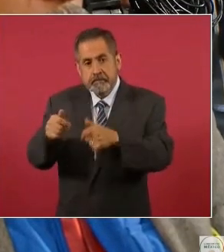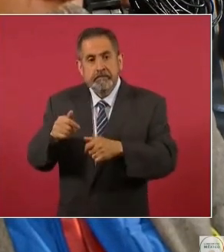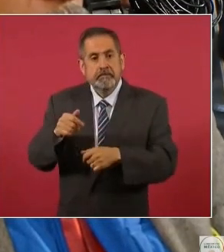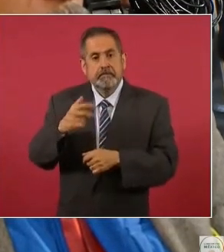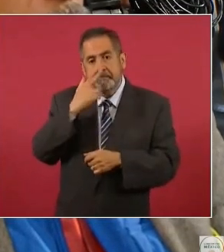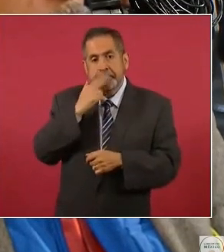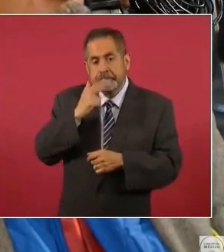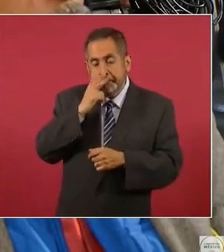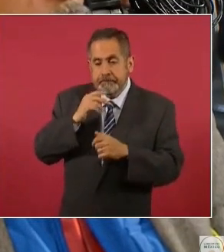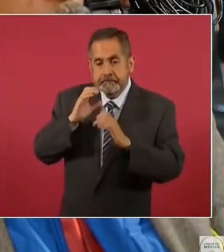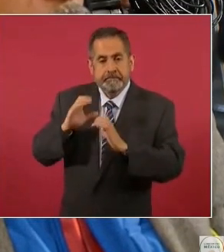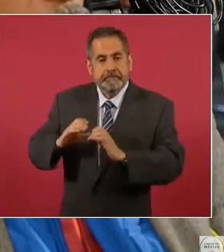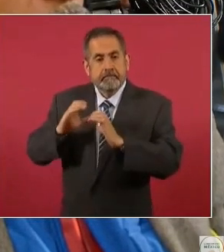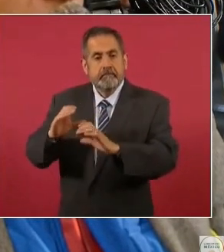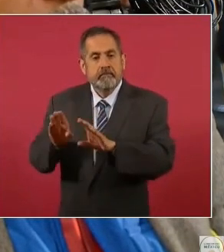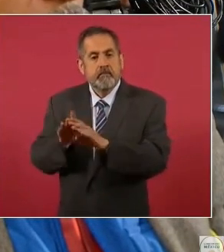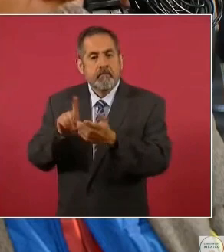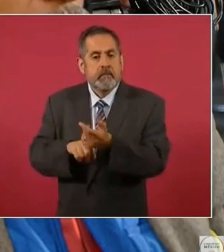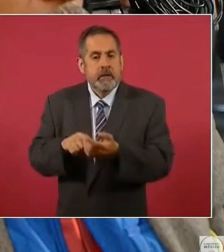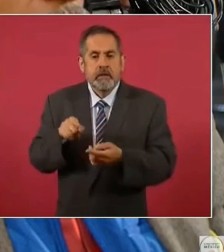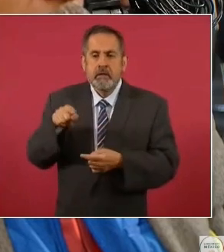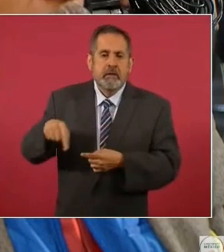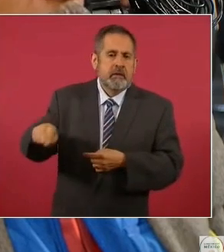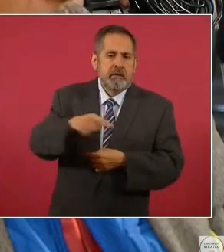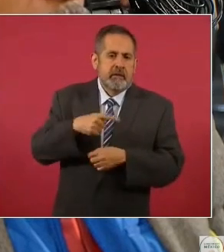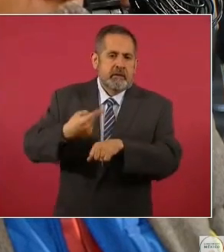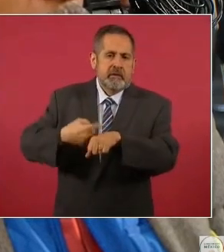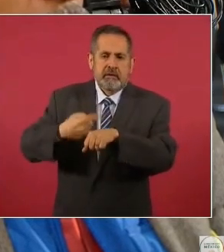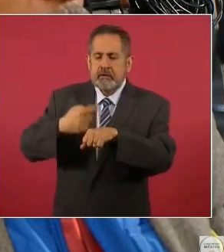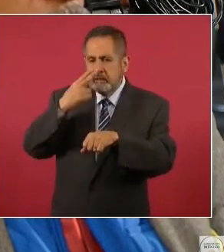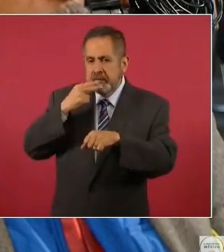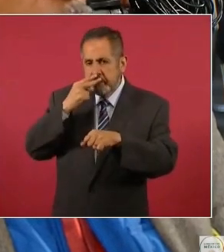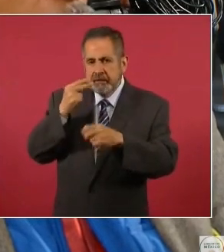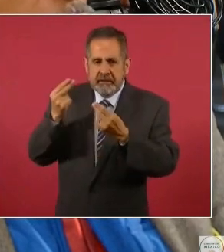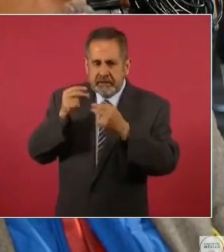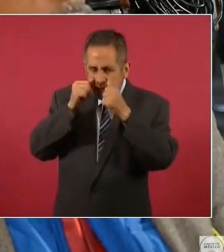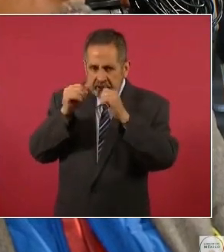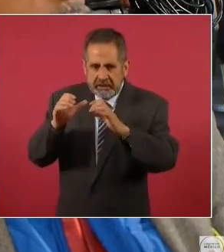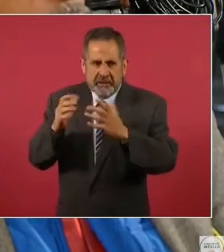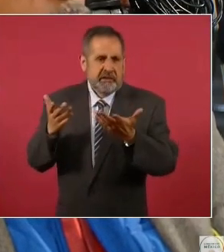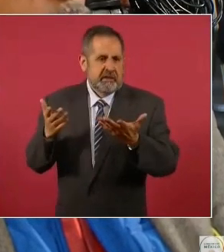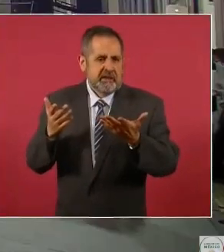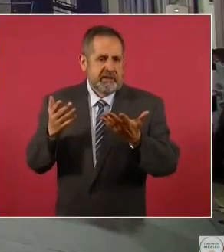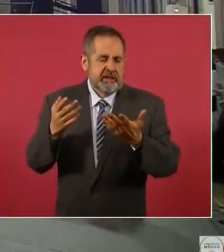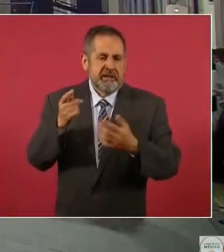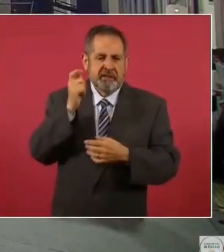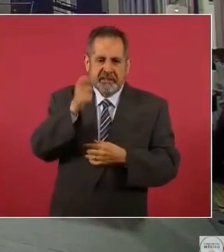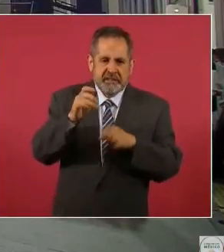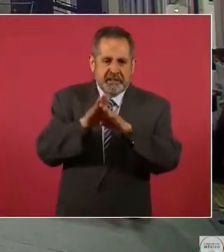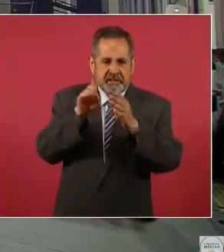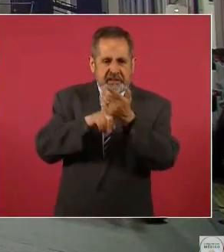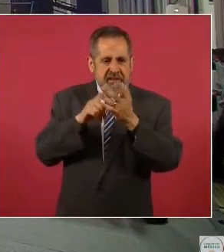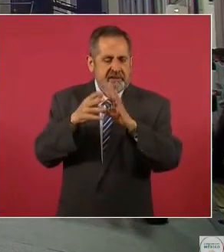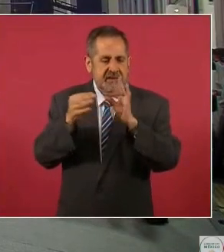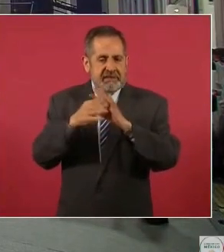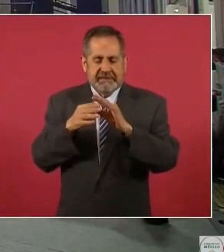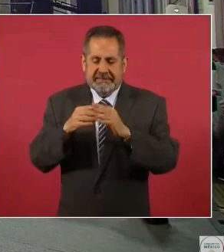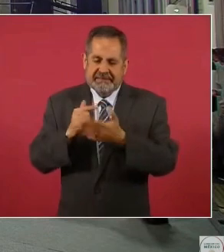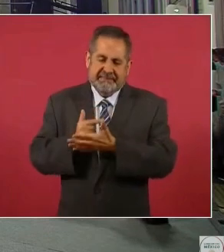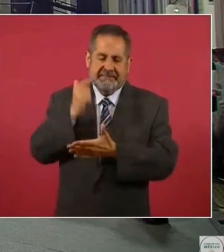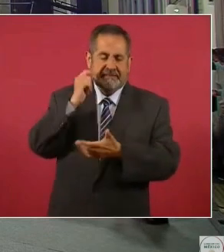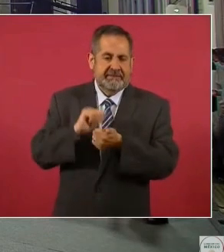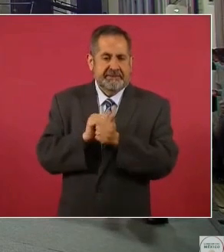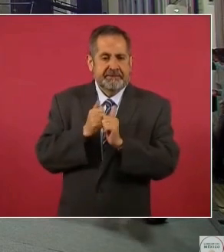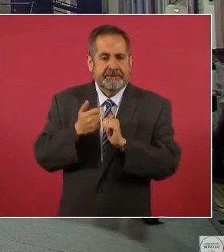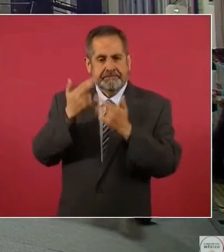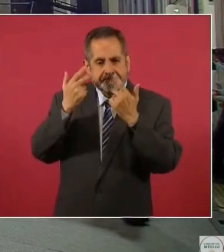destinados a cubrir las necesidades que esta enfermedad requiere. Como una de las primeras causas también de complicaciones